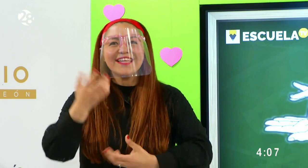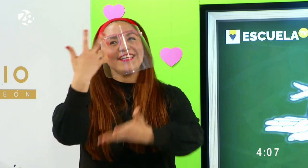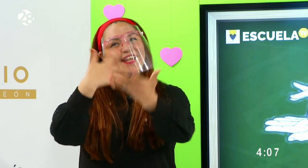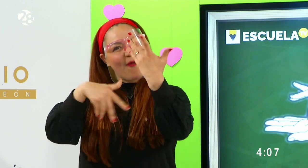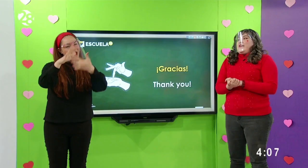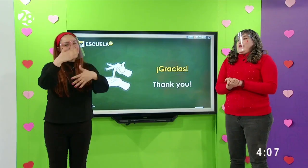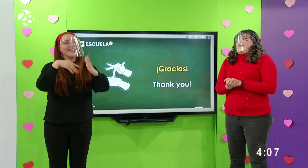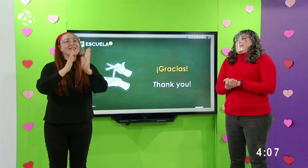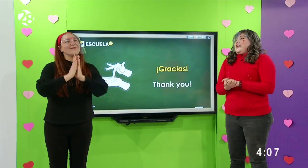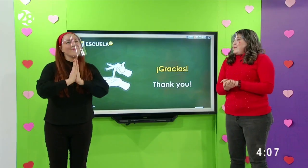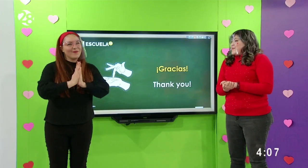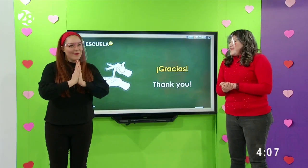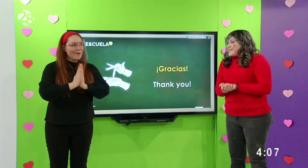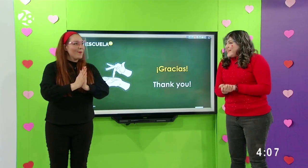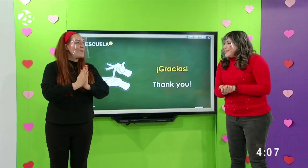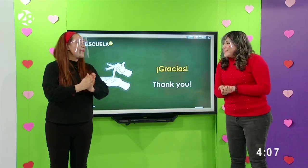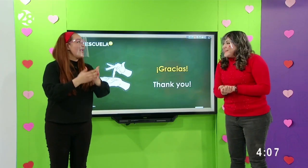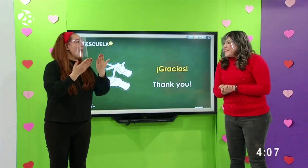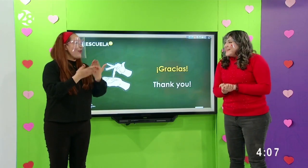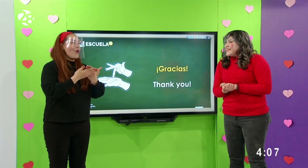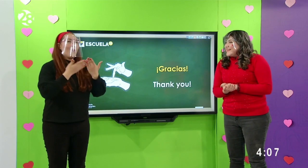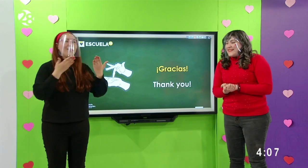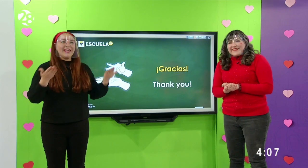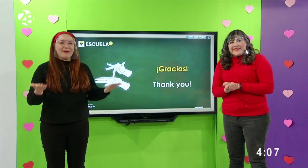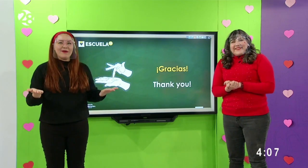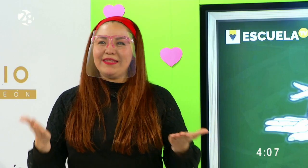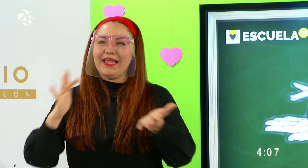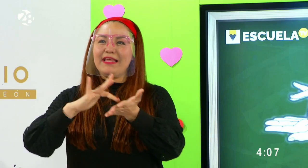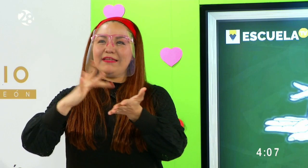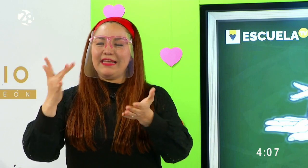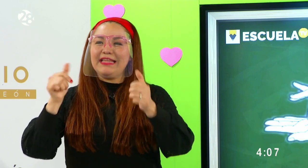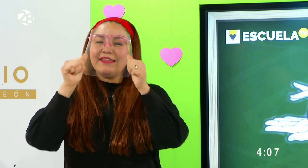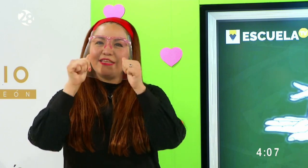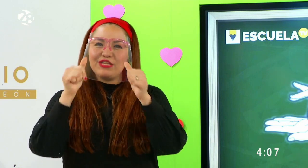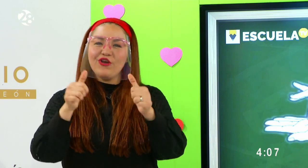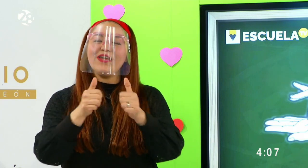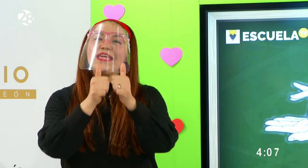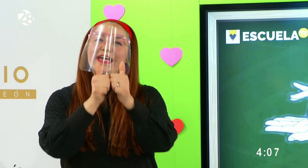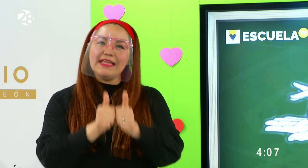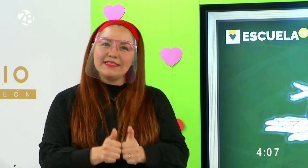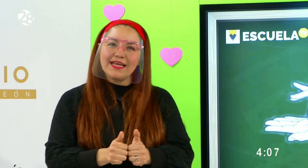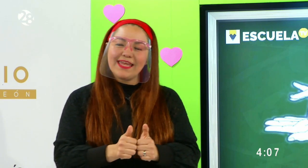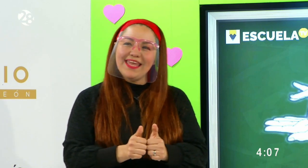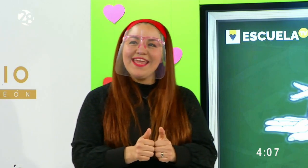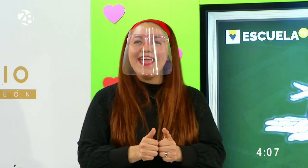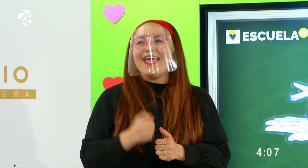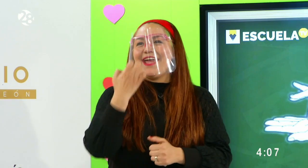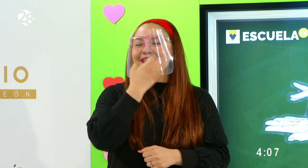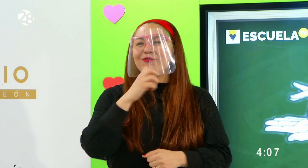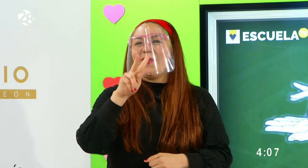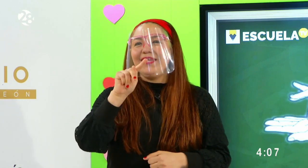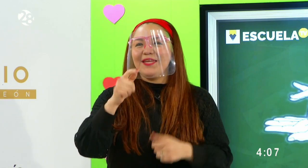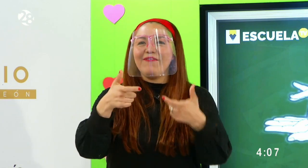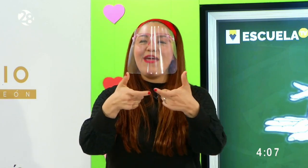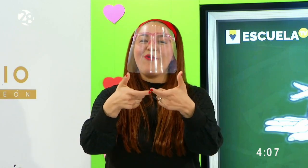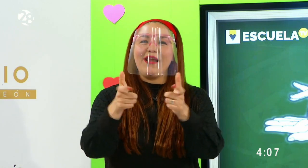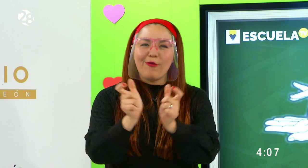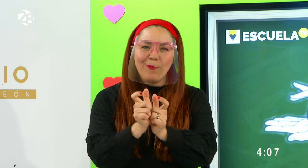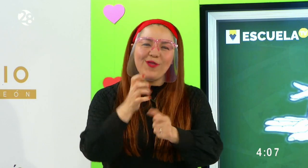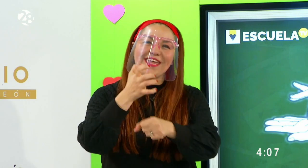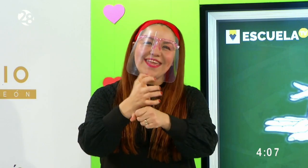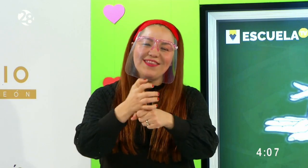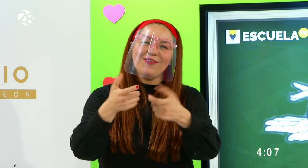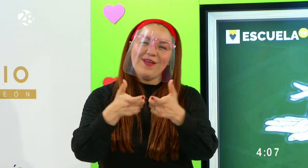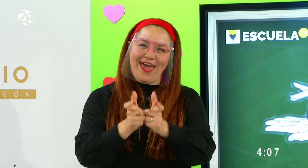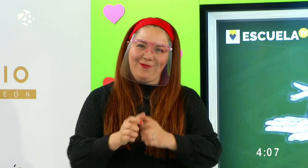favor. ¿Algo más, maestra? No, pues nada más agradecerles la atención y quédense aquí en Escuela TV con el